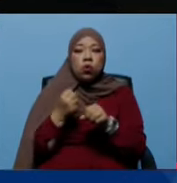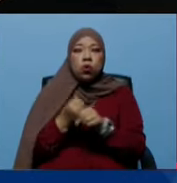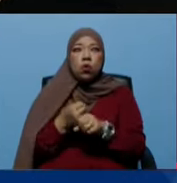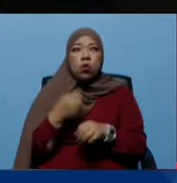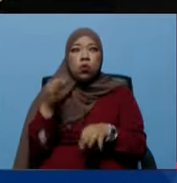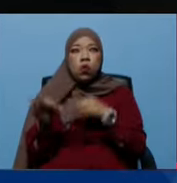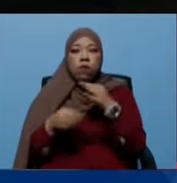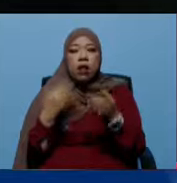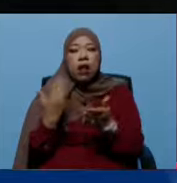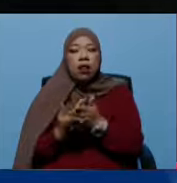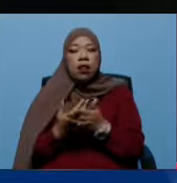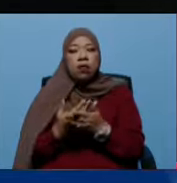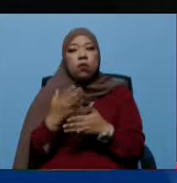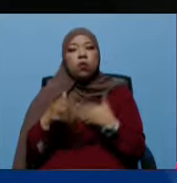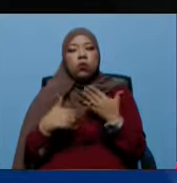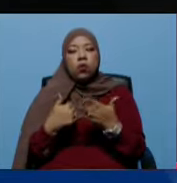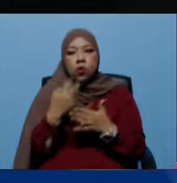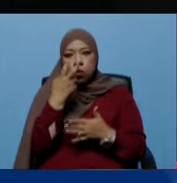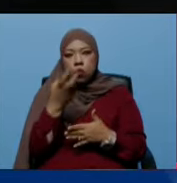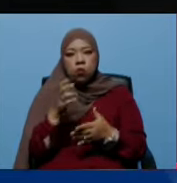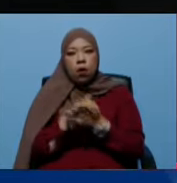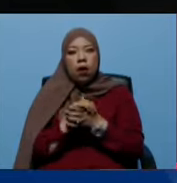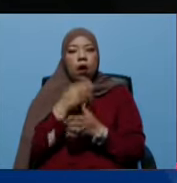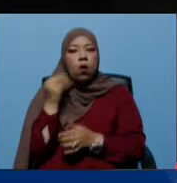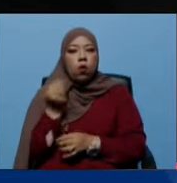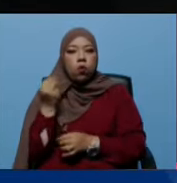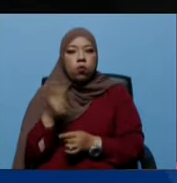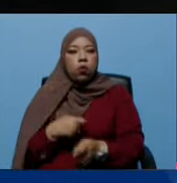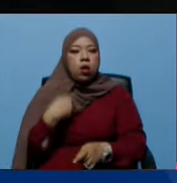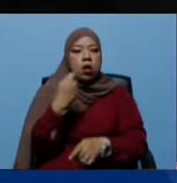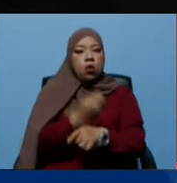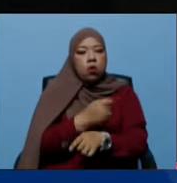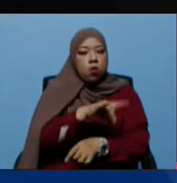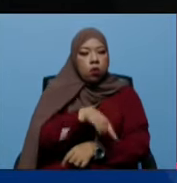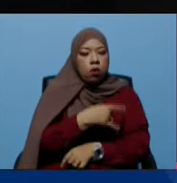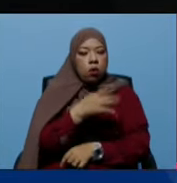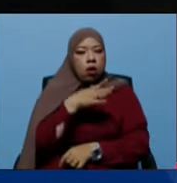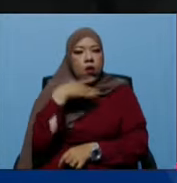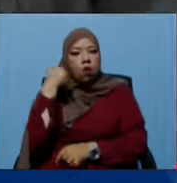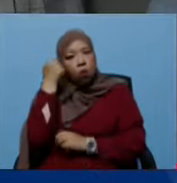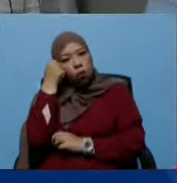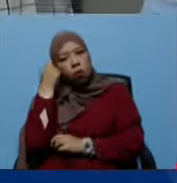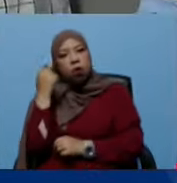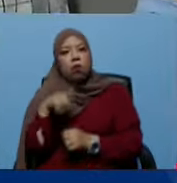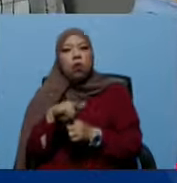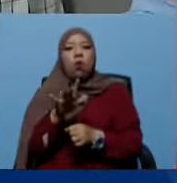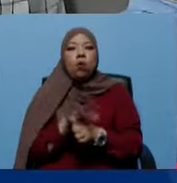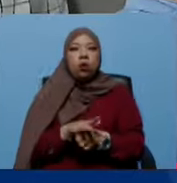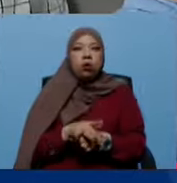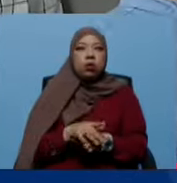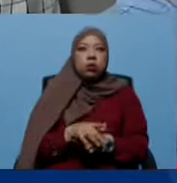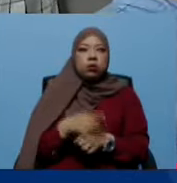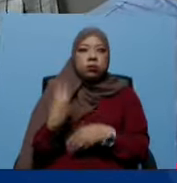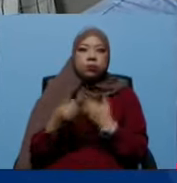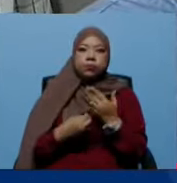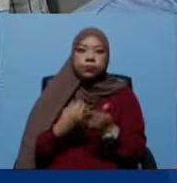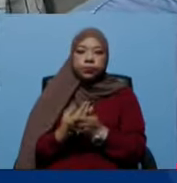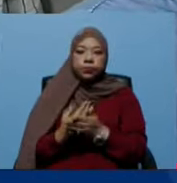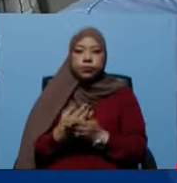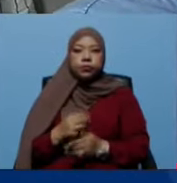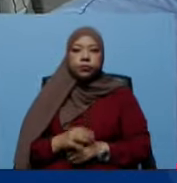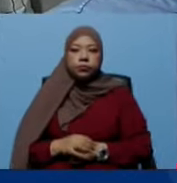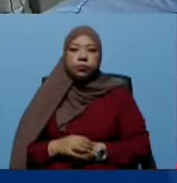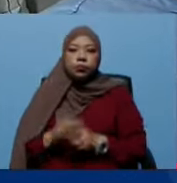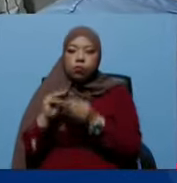equipos. Hasta que vinieron nuestros muchachos graduados en la Universidad Francisco de Miranda en Coro, pim, pum, pa,